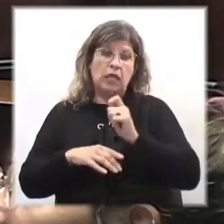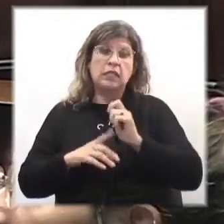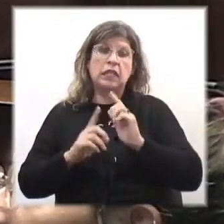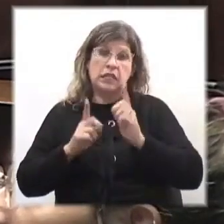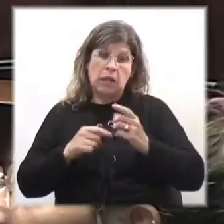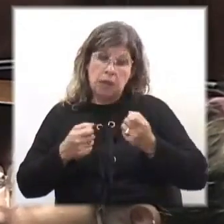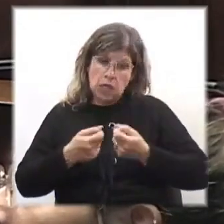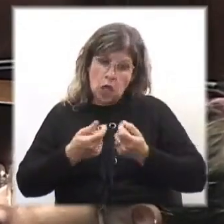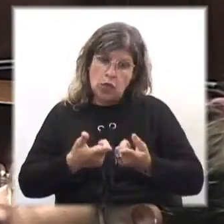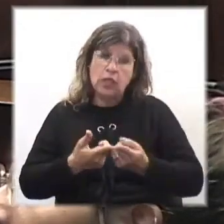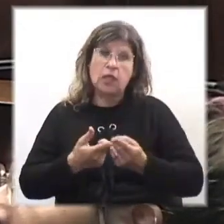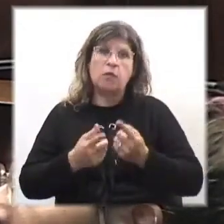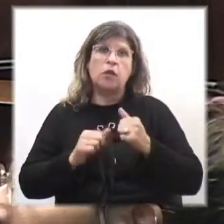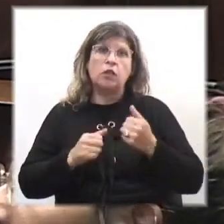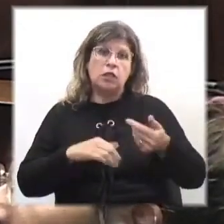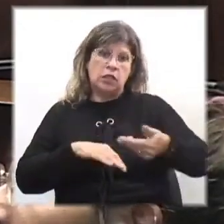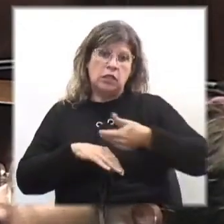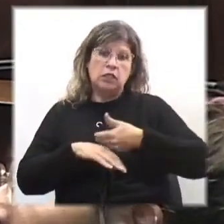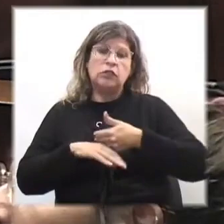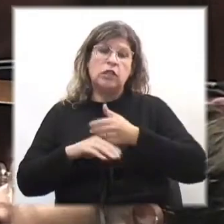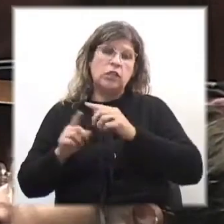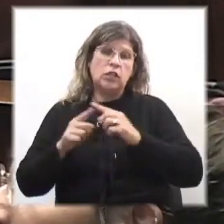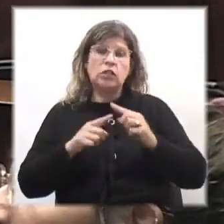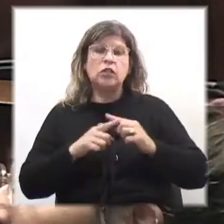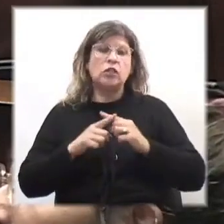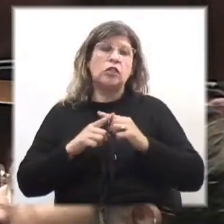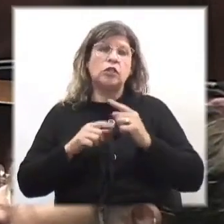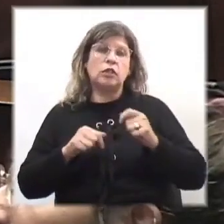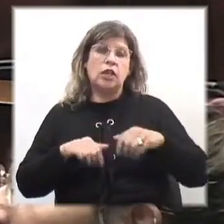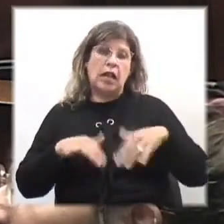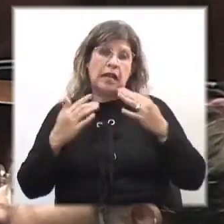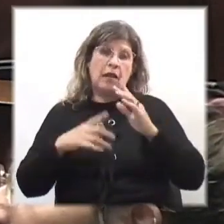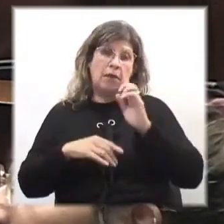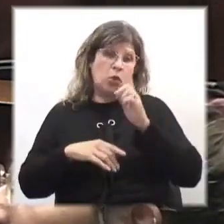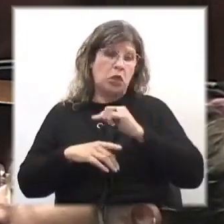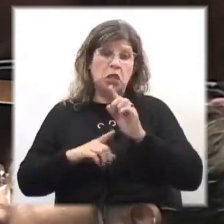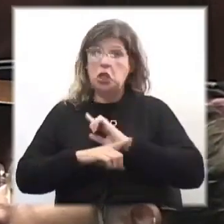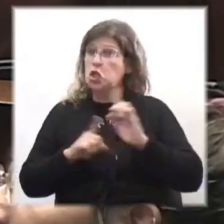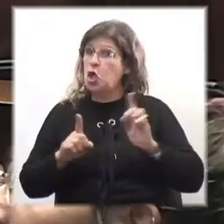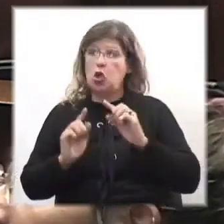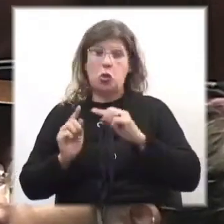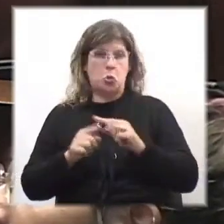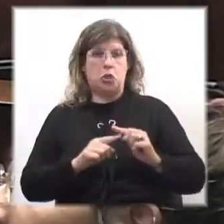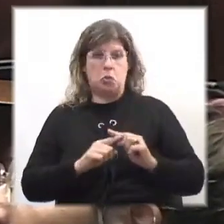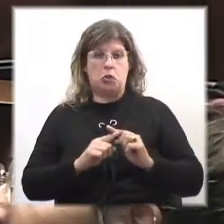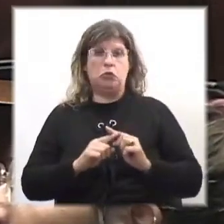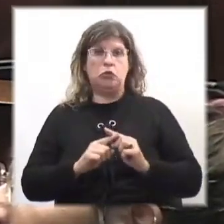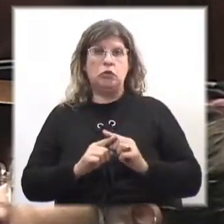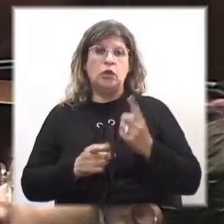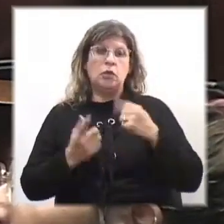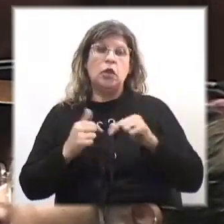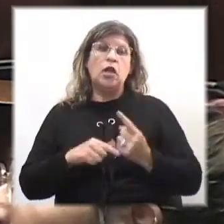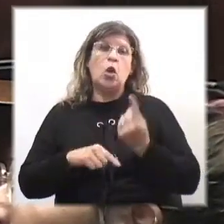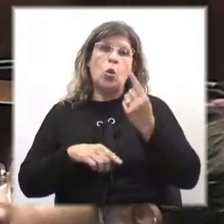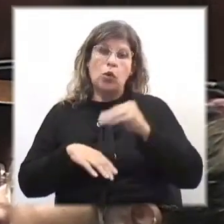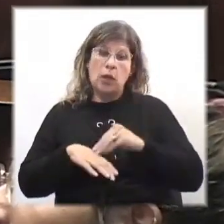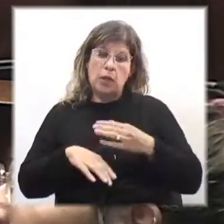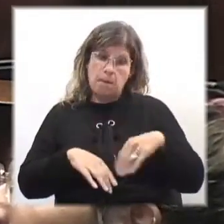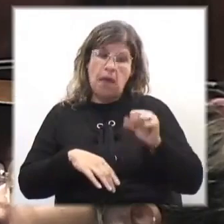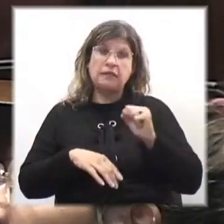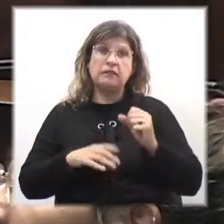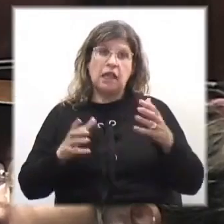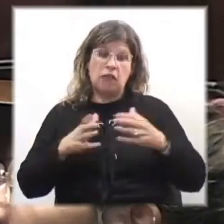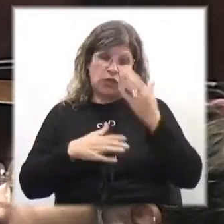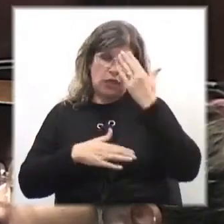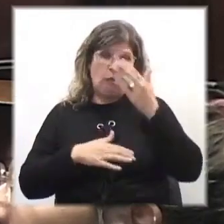se nos pidió que no discutiéramos el gran urgente y no lo discutimos y por tanto una vez más el frente amplio